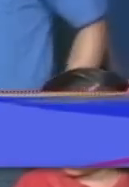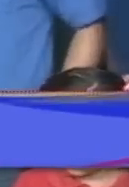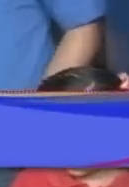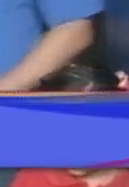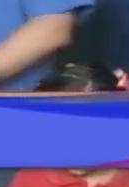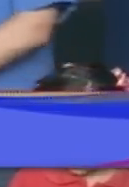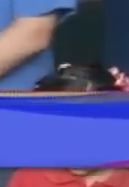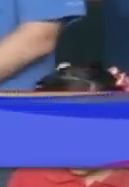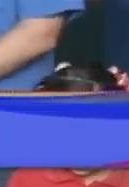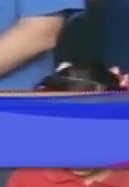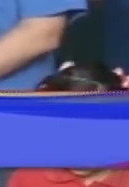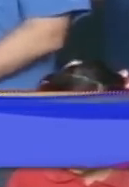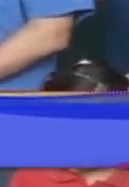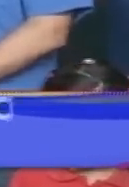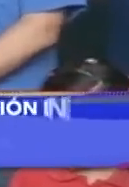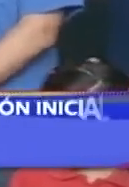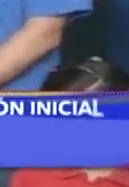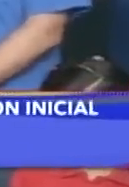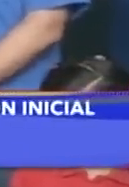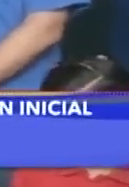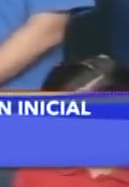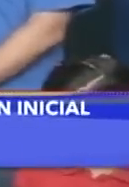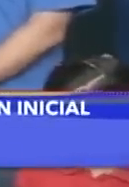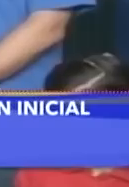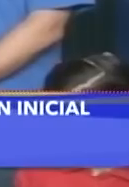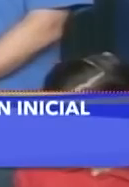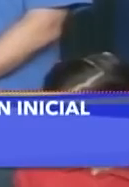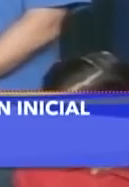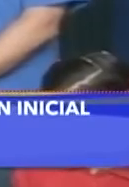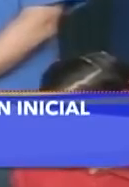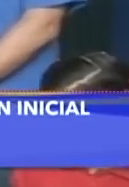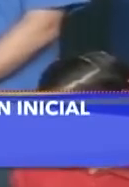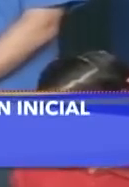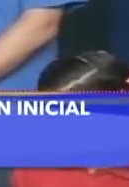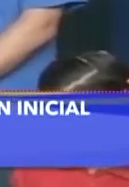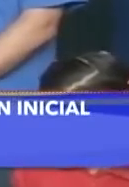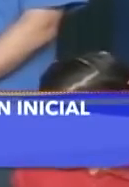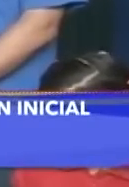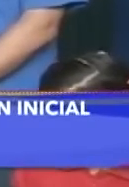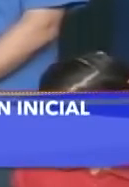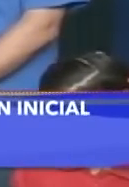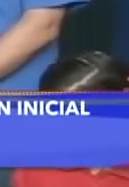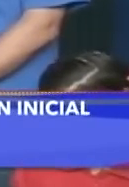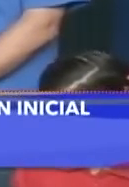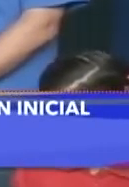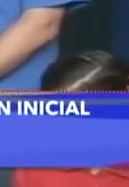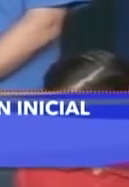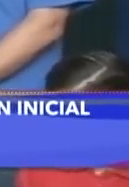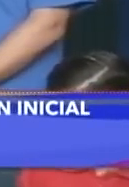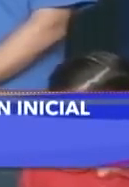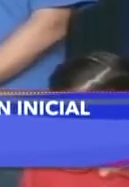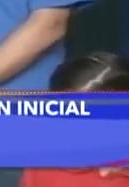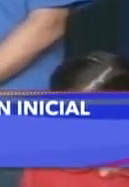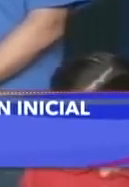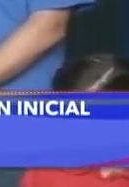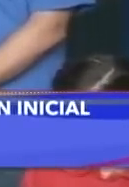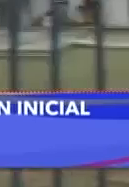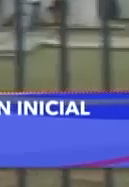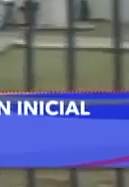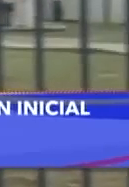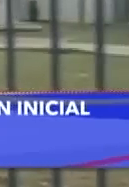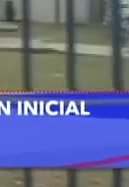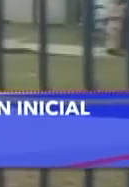directora de este preescolar espectacular que estamos inaugurando vivía presidente